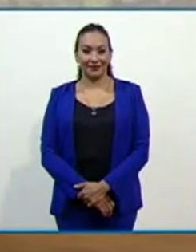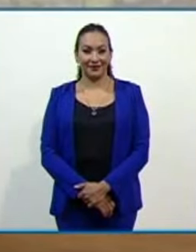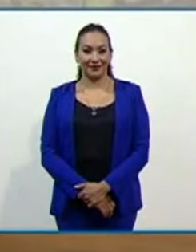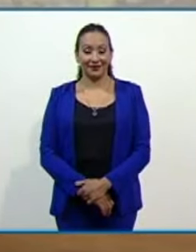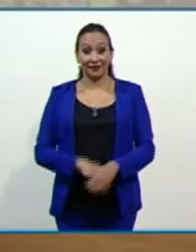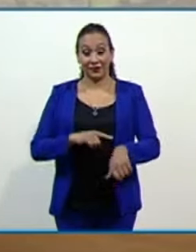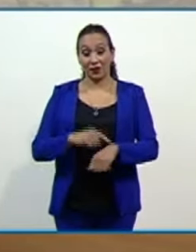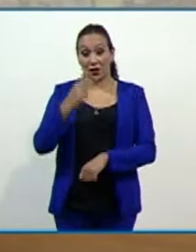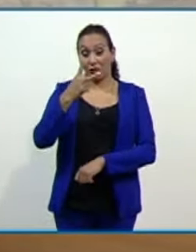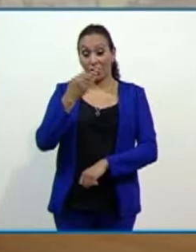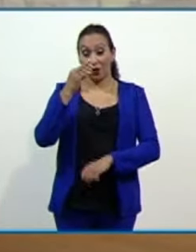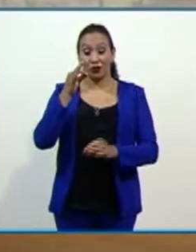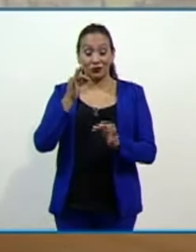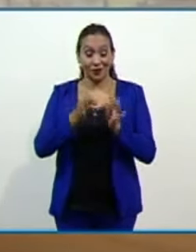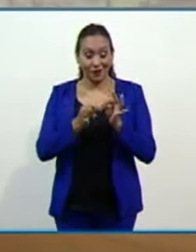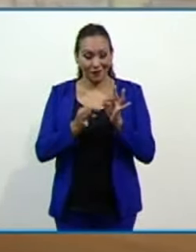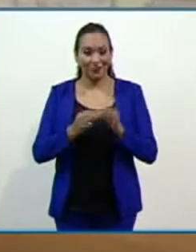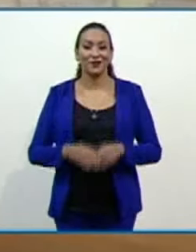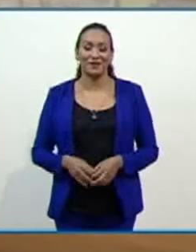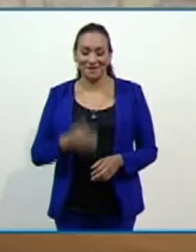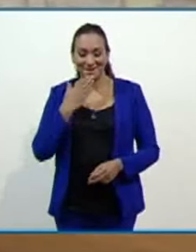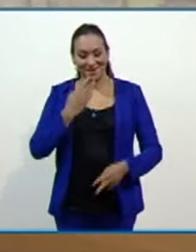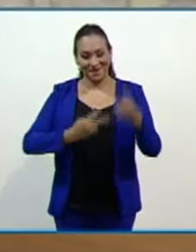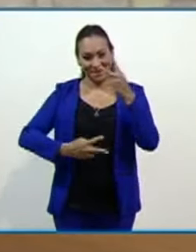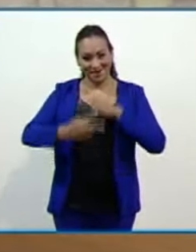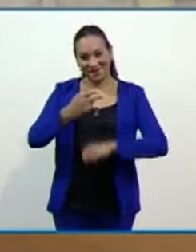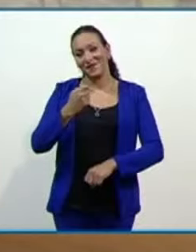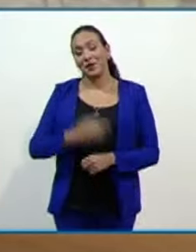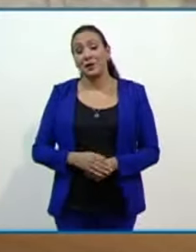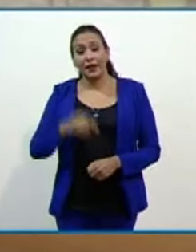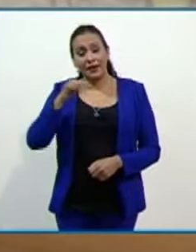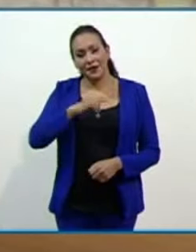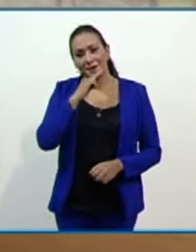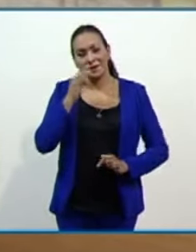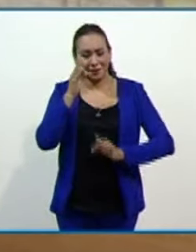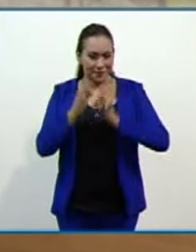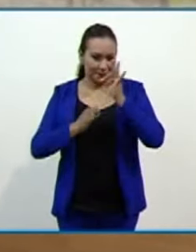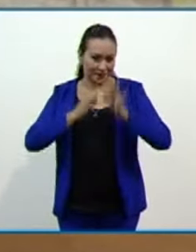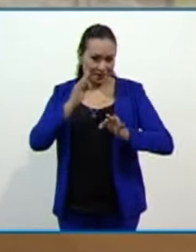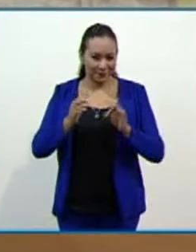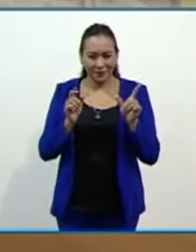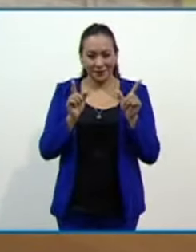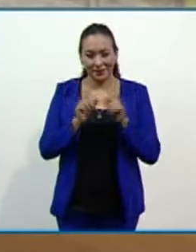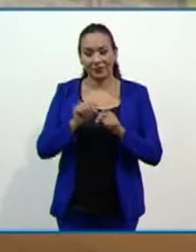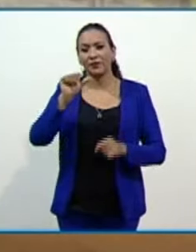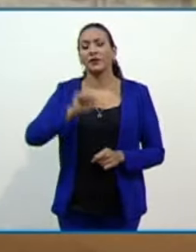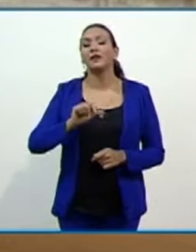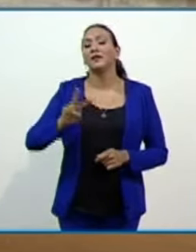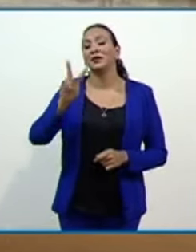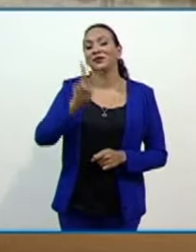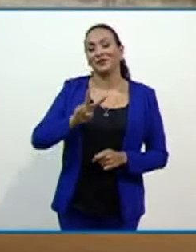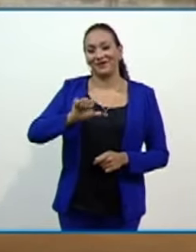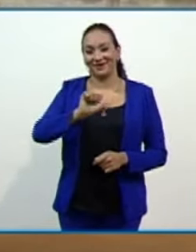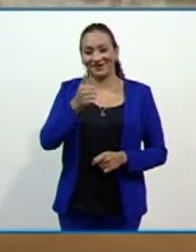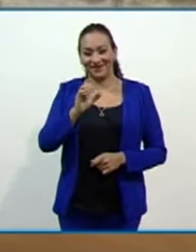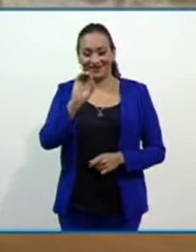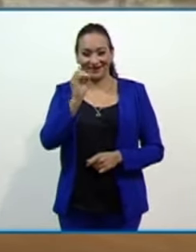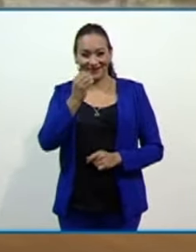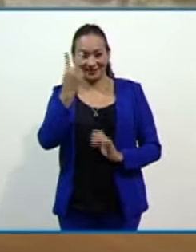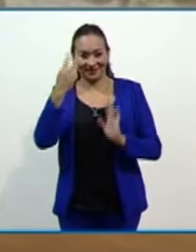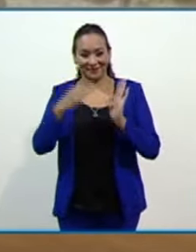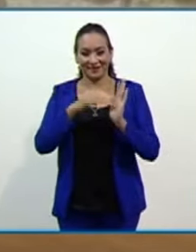Las 2 de la tarde en punto, bienvenidas, bienvenidos a este corte informativo, hoy que es viernes 11 de octubre